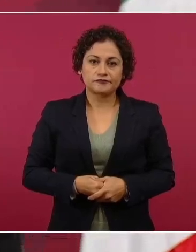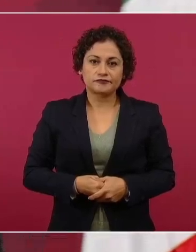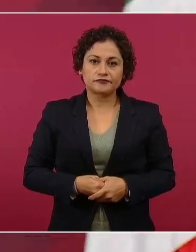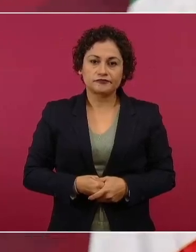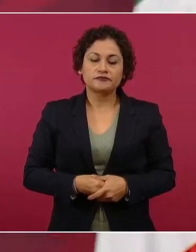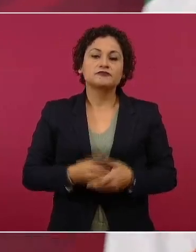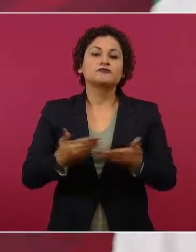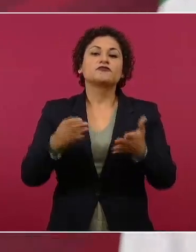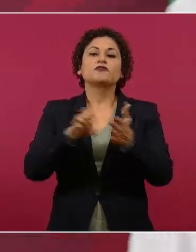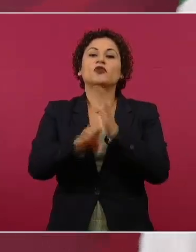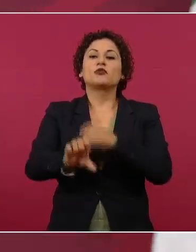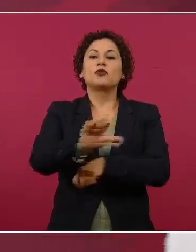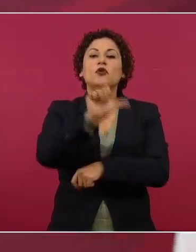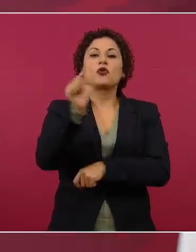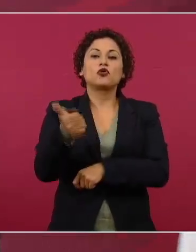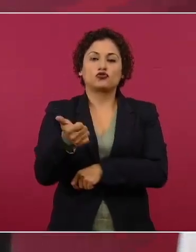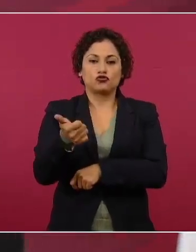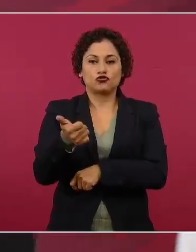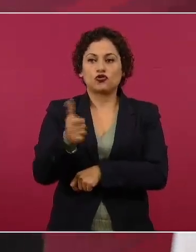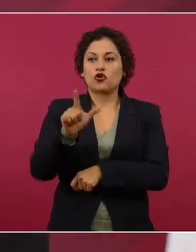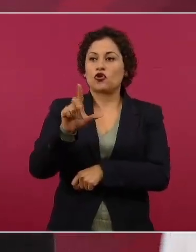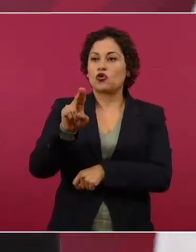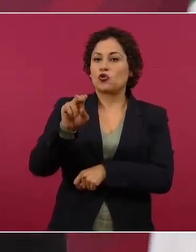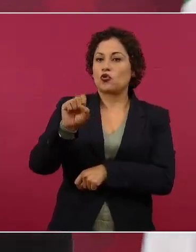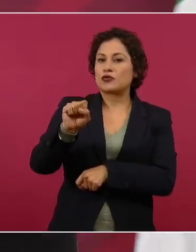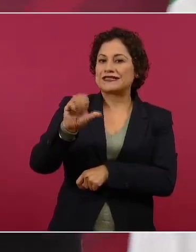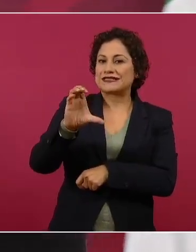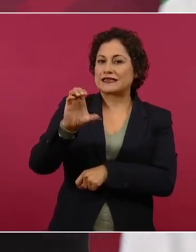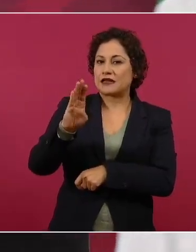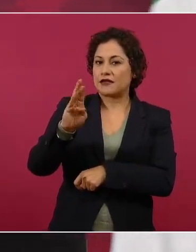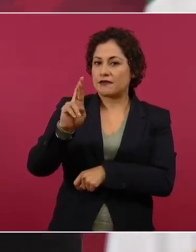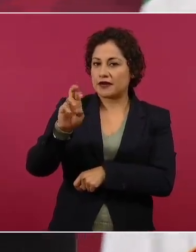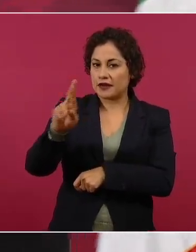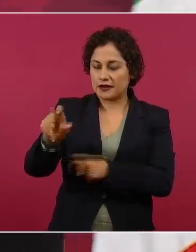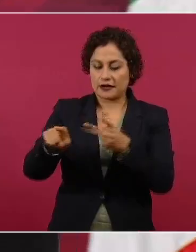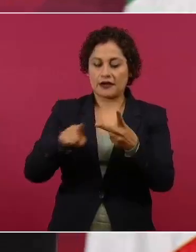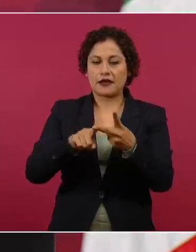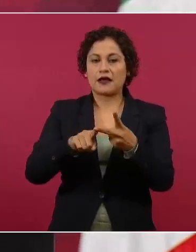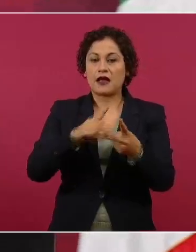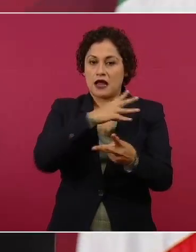Luis Cabrera, del hijo del Aguizote,